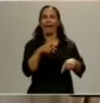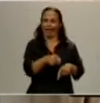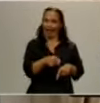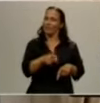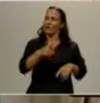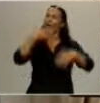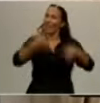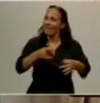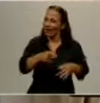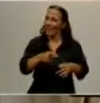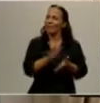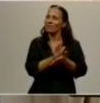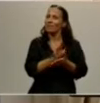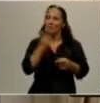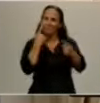es que